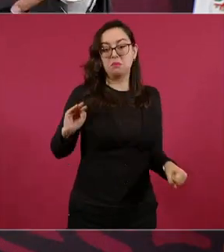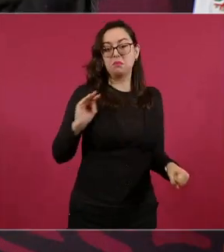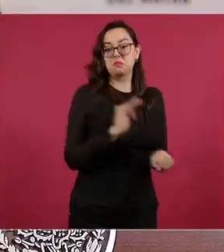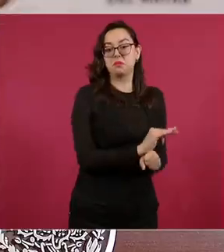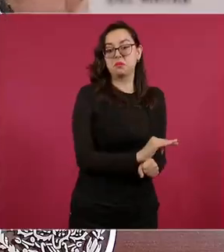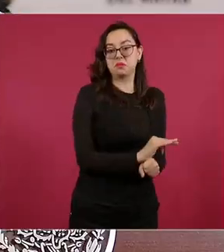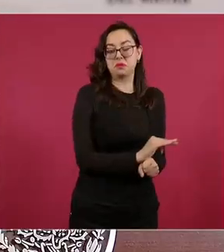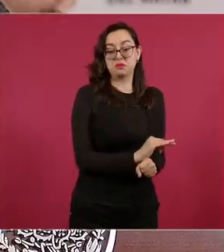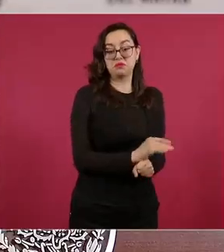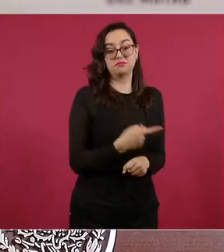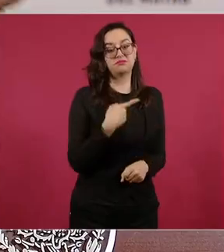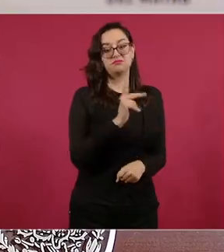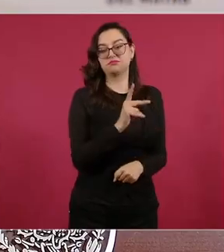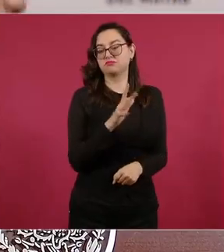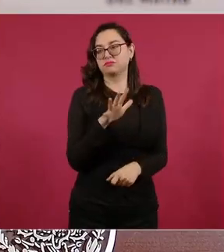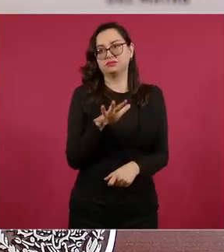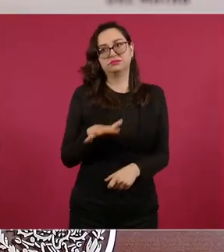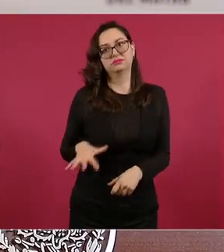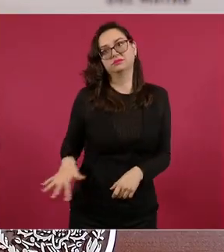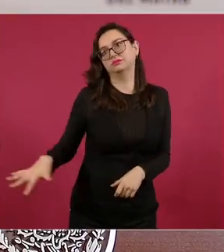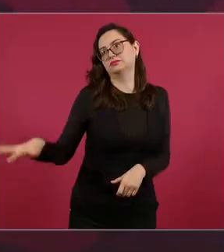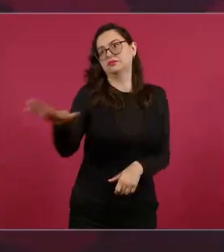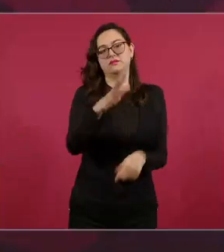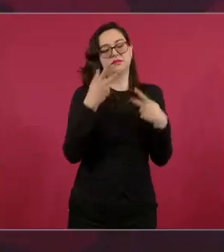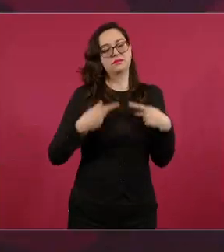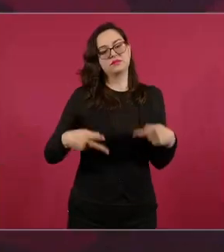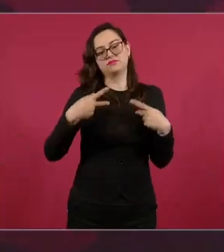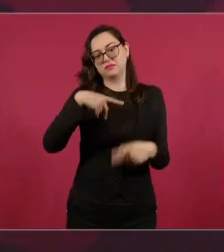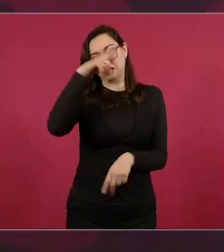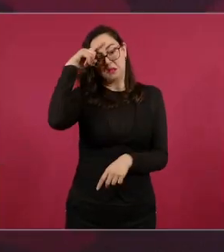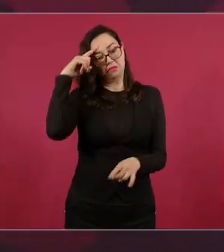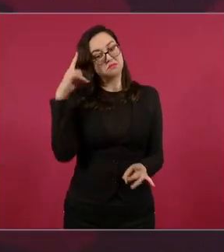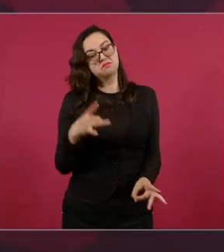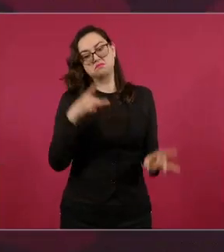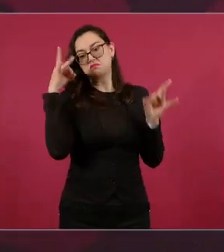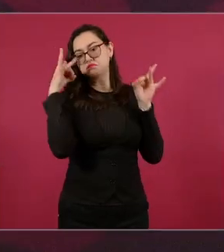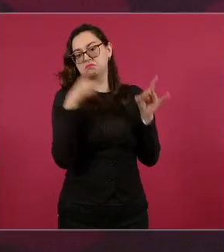el plan de Ayutla en Guerrero